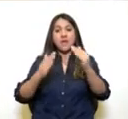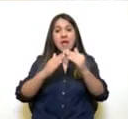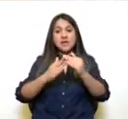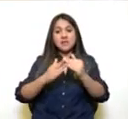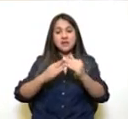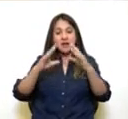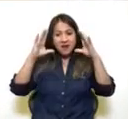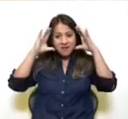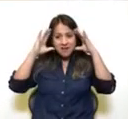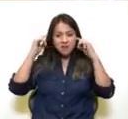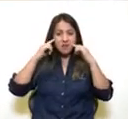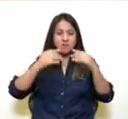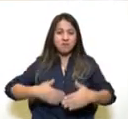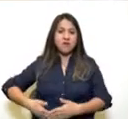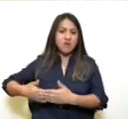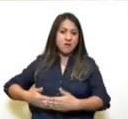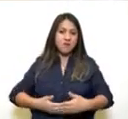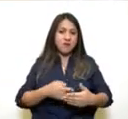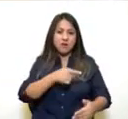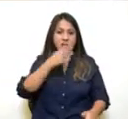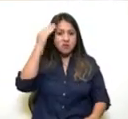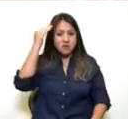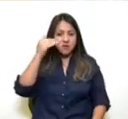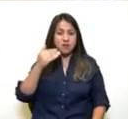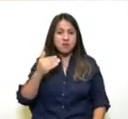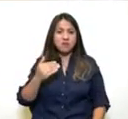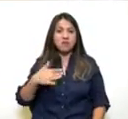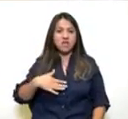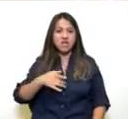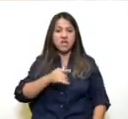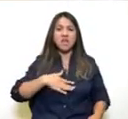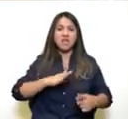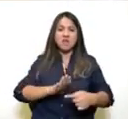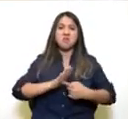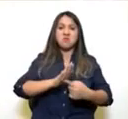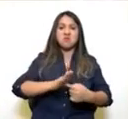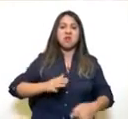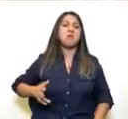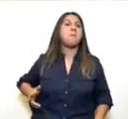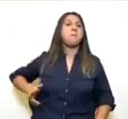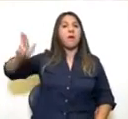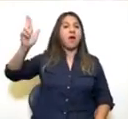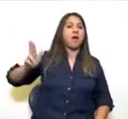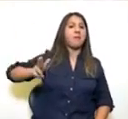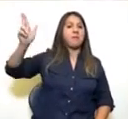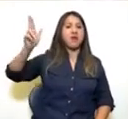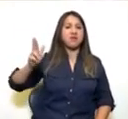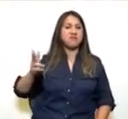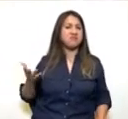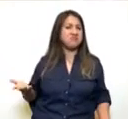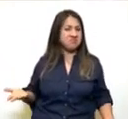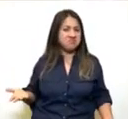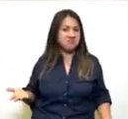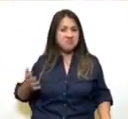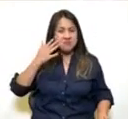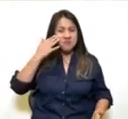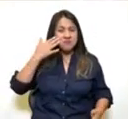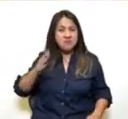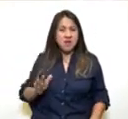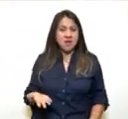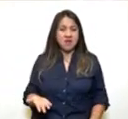cabeza de un niño sino que por demostrar valentía una mal llamada valentía